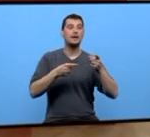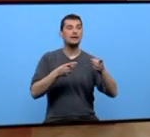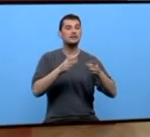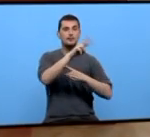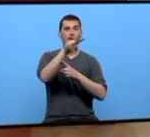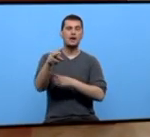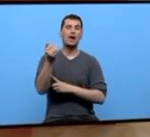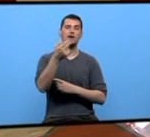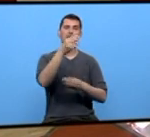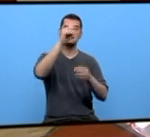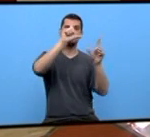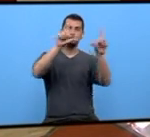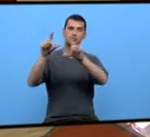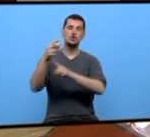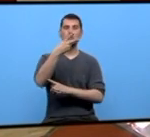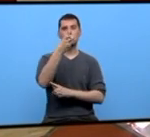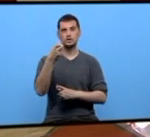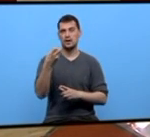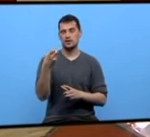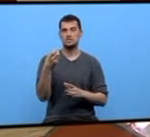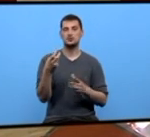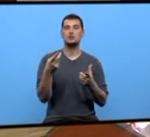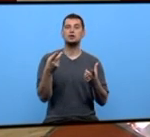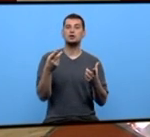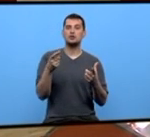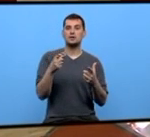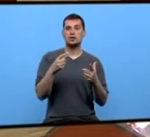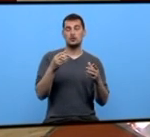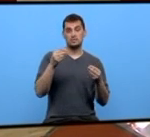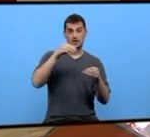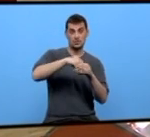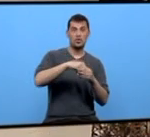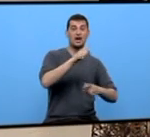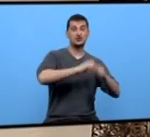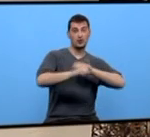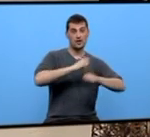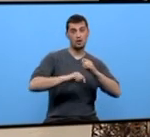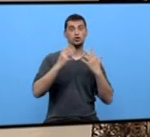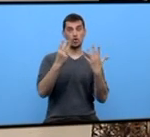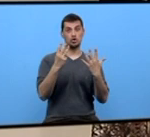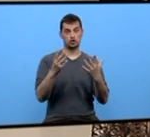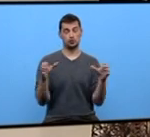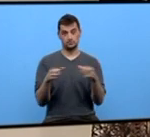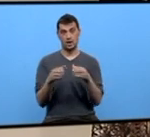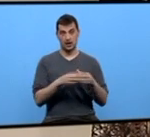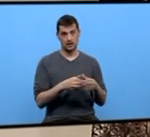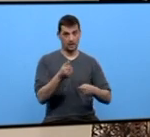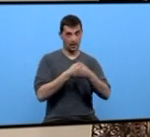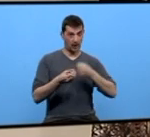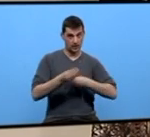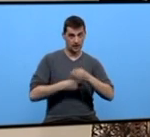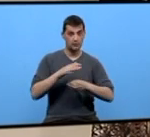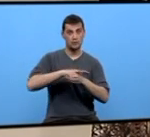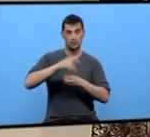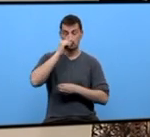reúne 200 pezas realizadas por integrantes de algunha das 8 asociacións de palilleras lucenses capitaneadas nesta ocasión